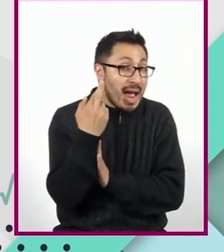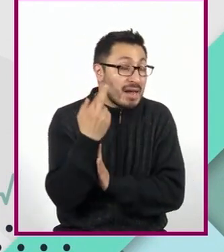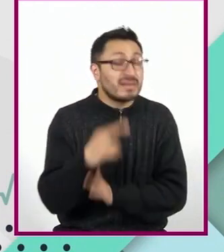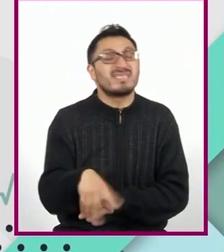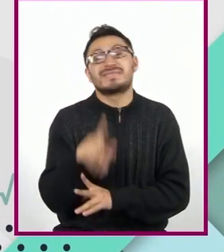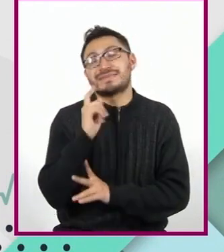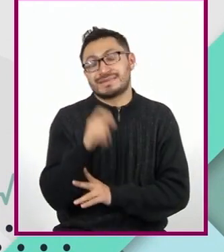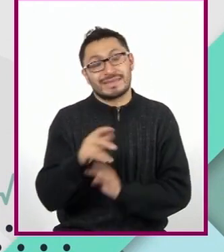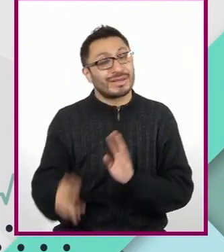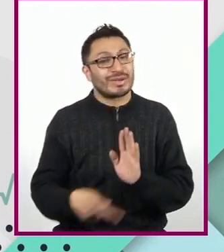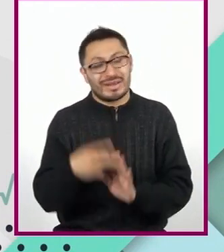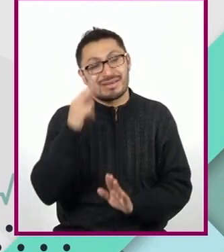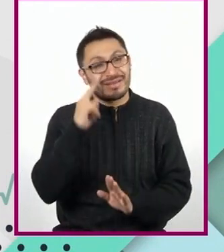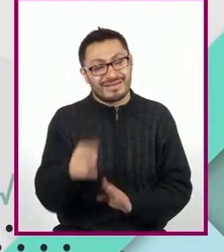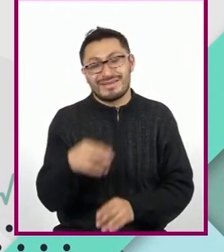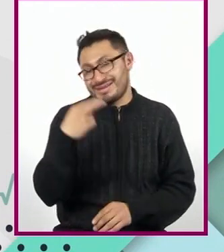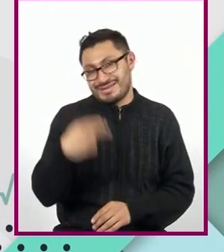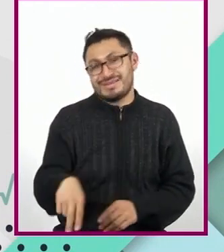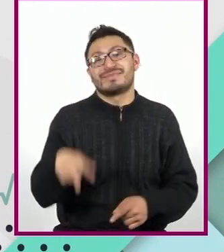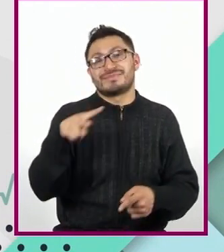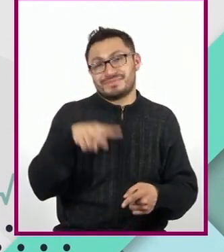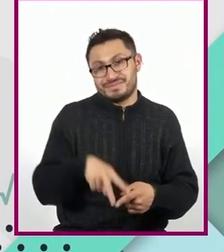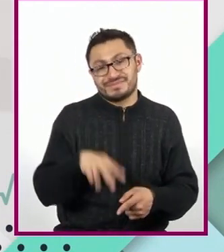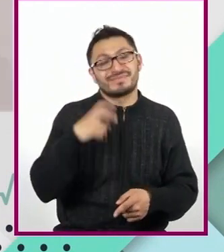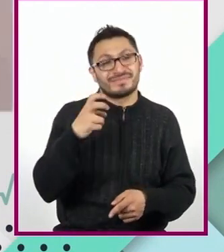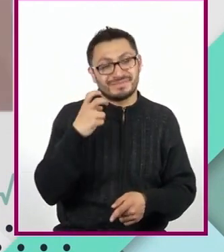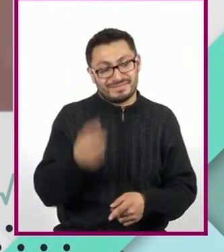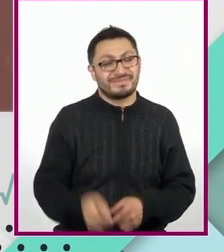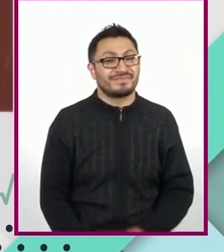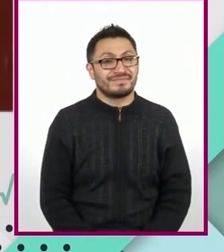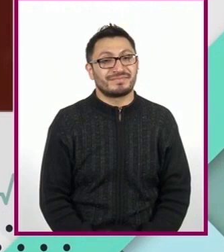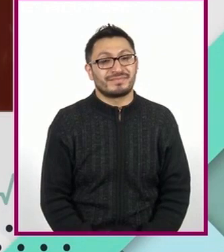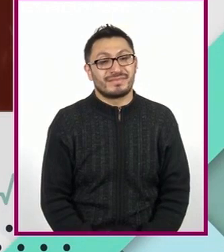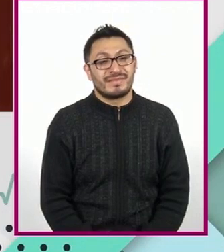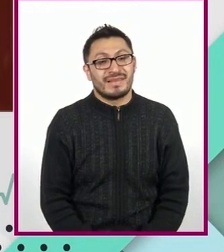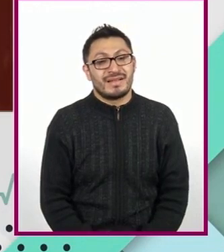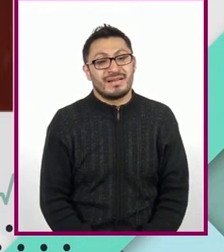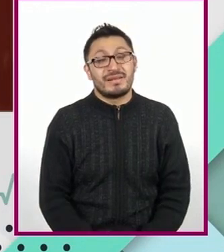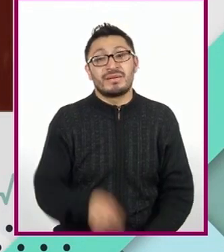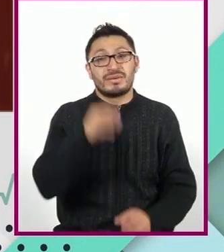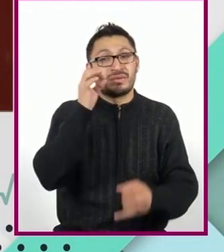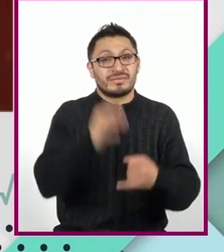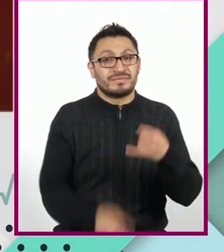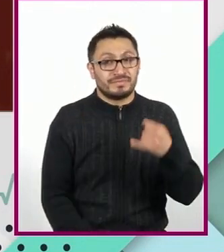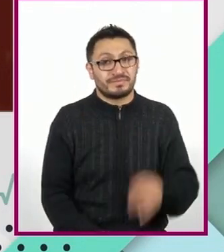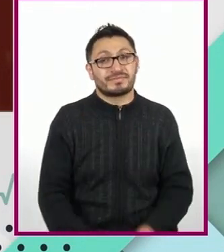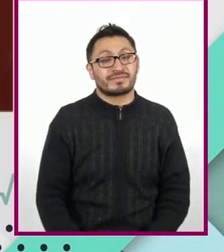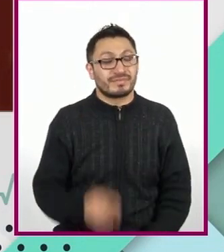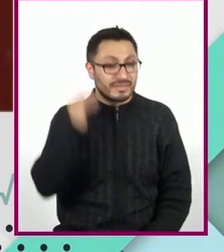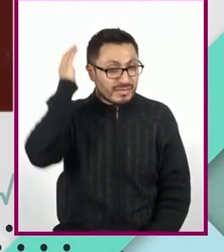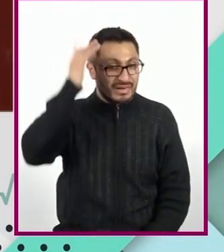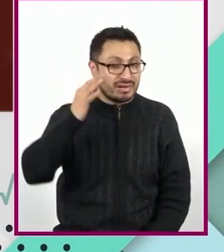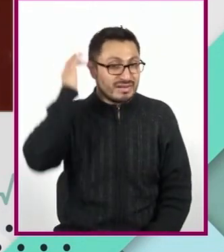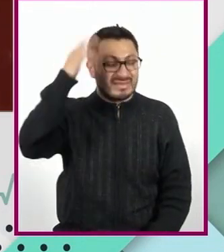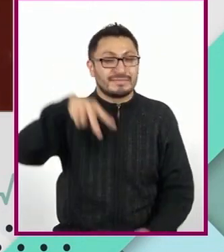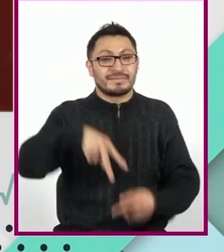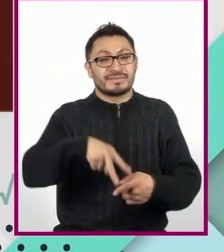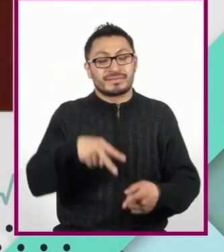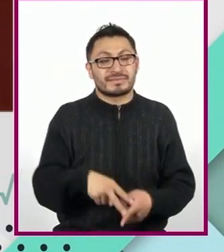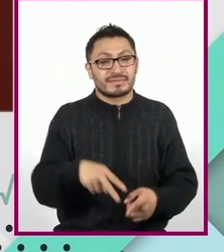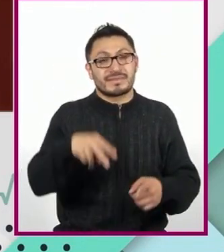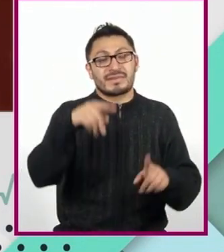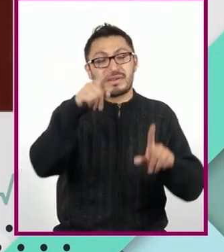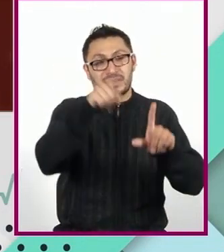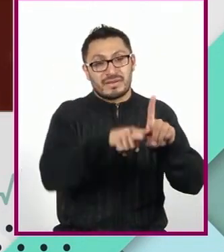Y una vez más, el nombre del triángulo viene del ángulo. Y por último, analizaremos el triángulo